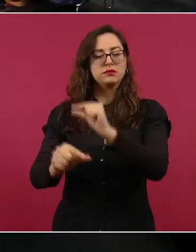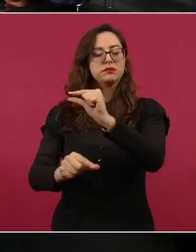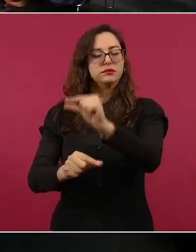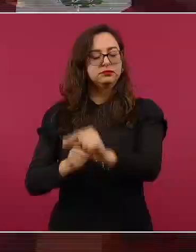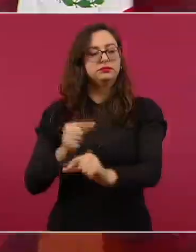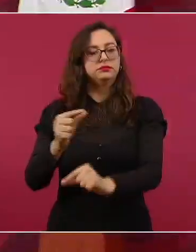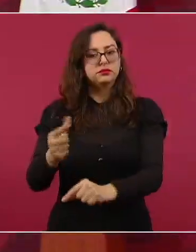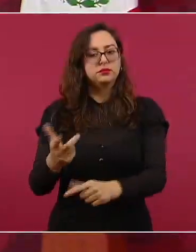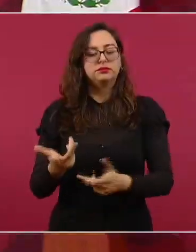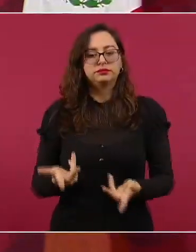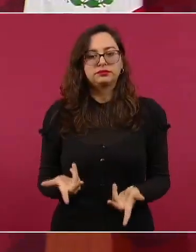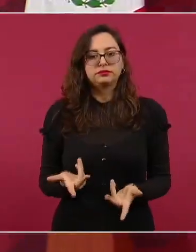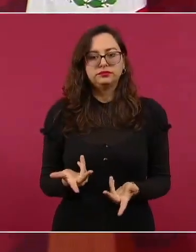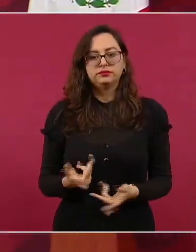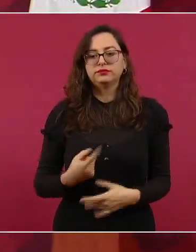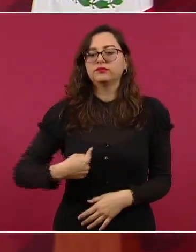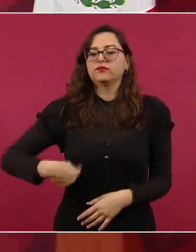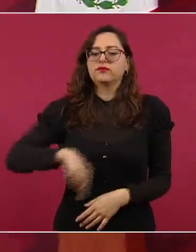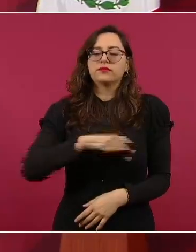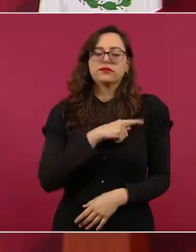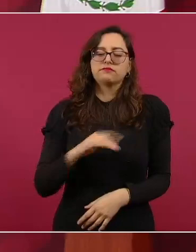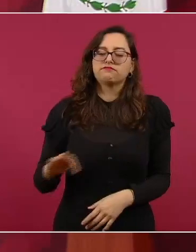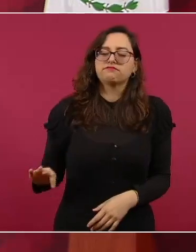muchas esperanzas